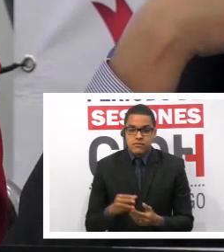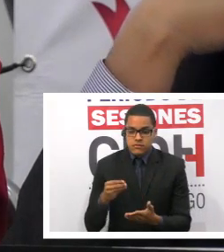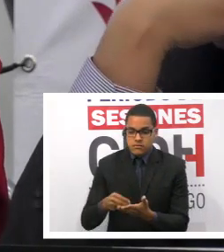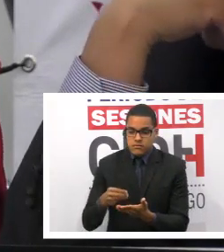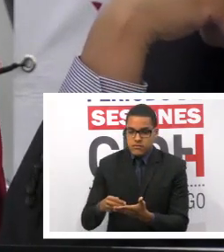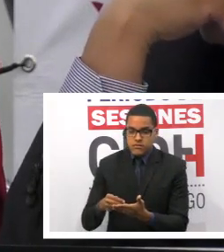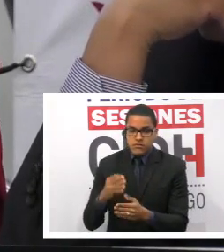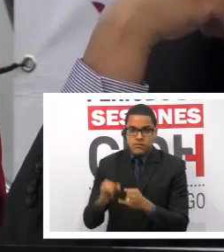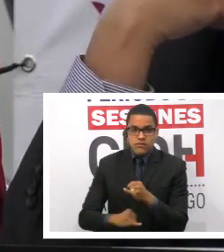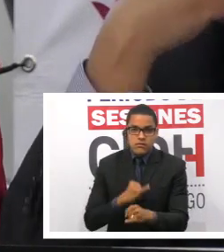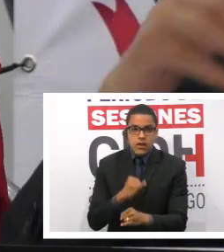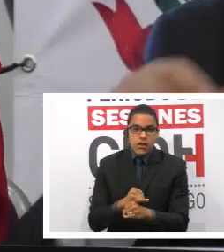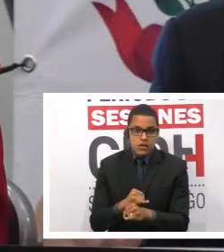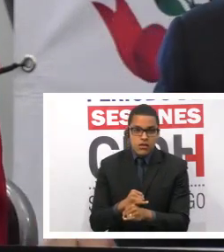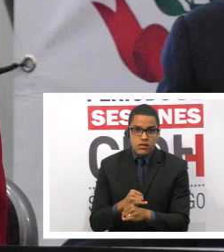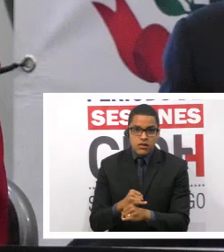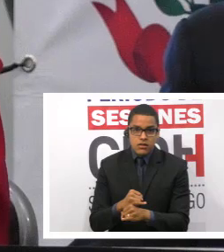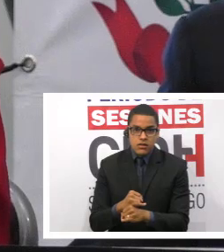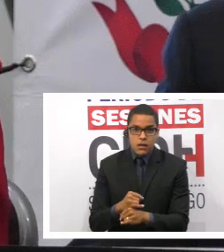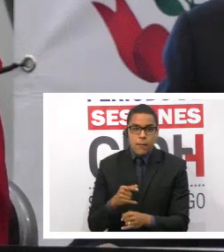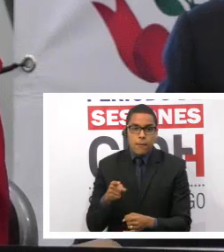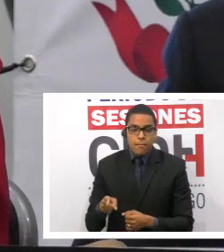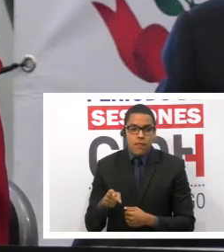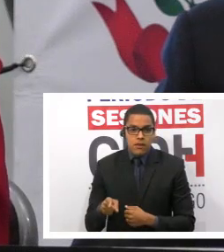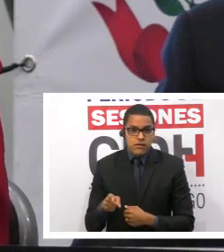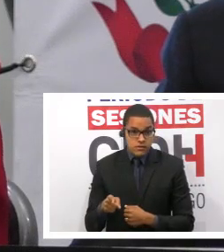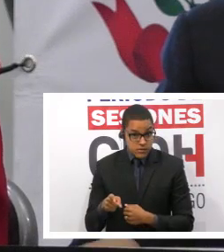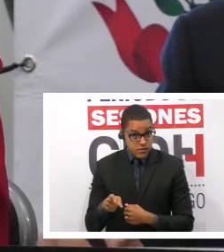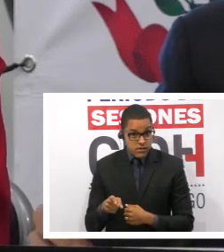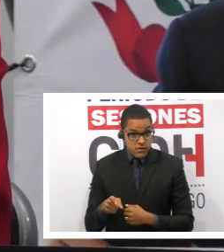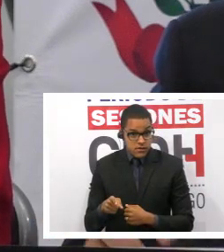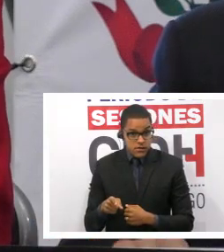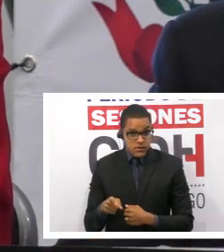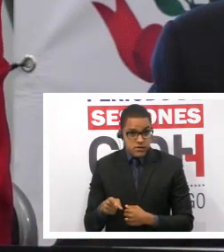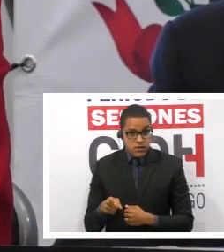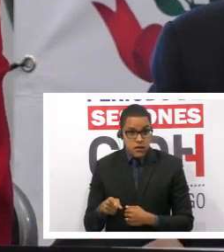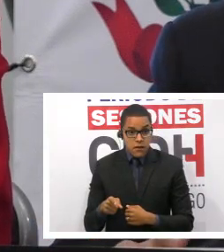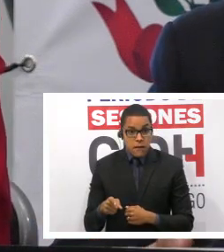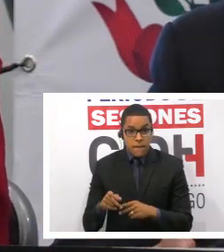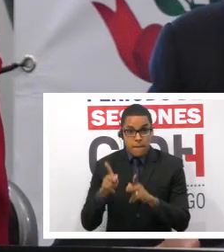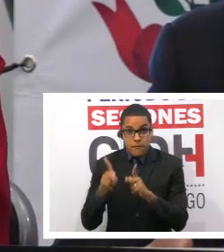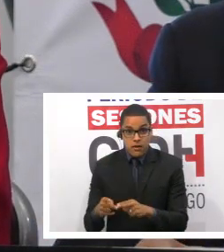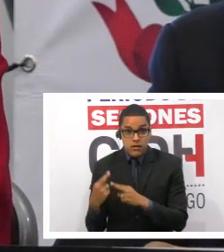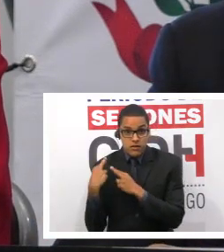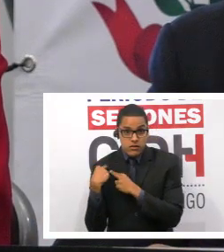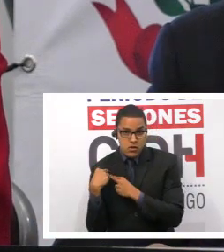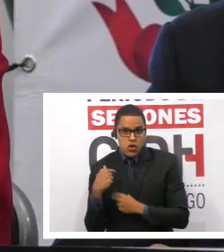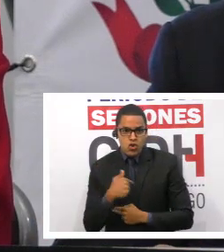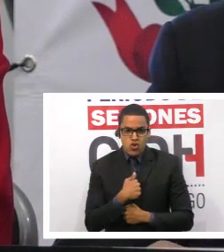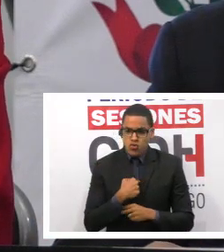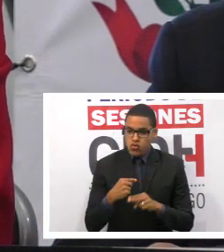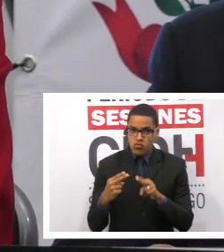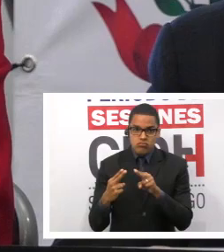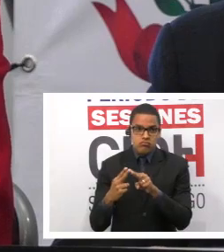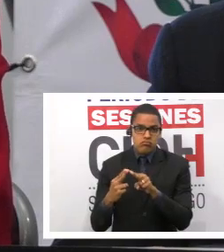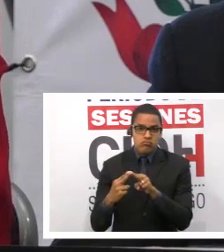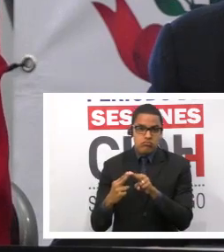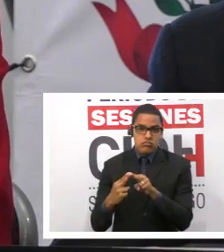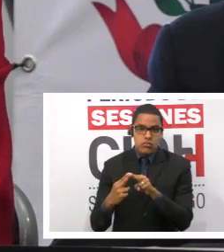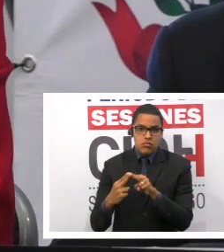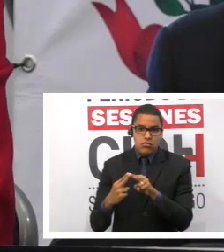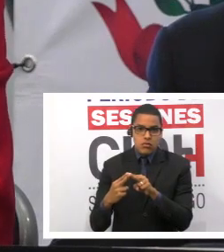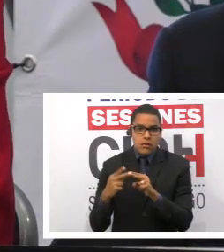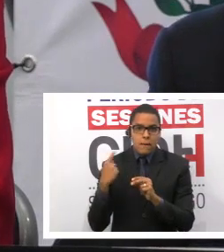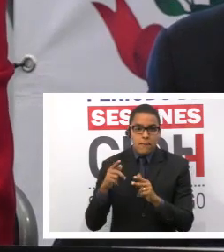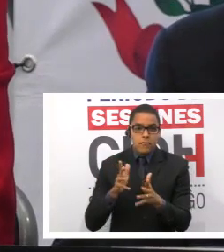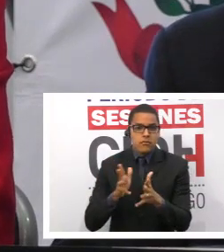conexas de los estados para el pleno goce de todos los derechos humanos los principios rectores para evaluar el impacto de las políticas de reforma económica